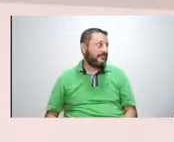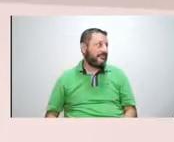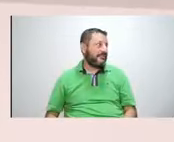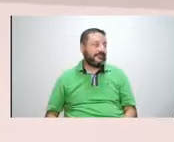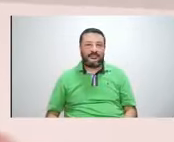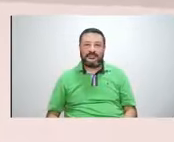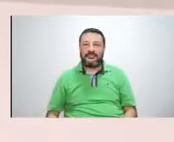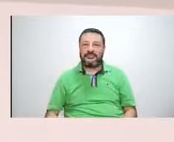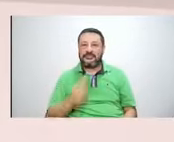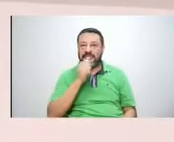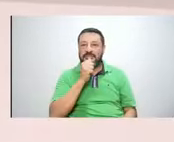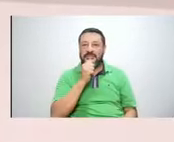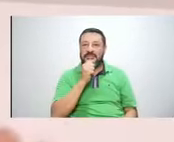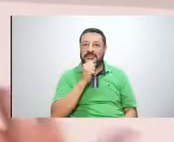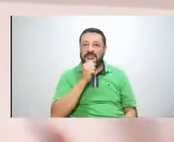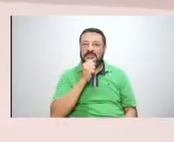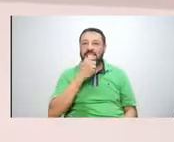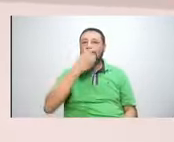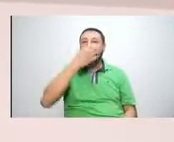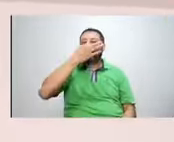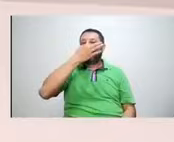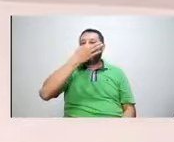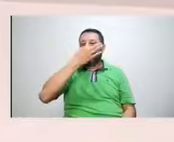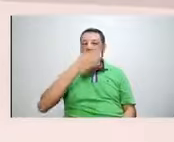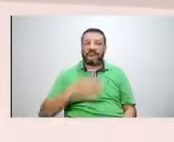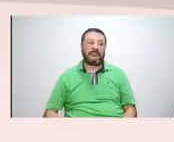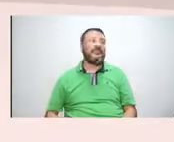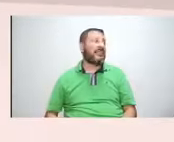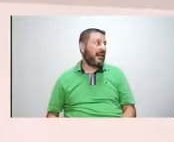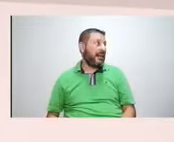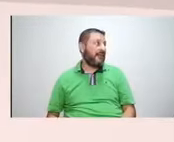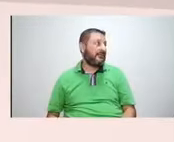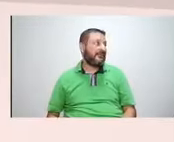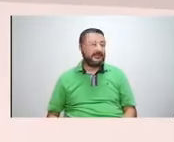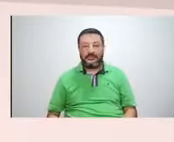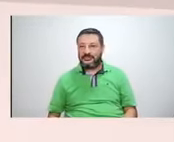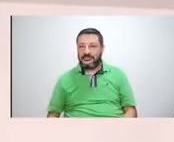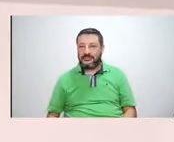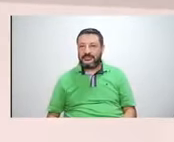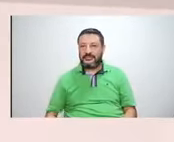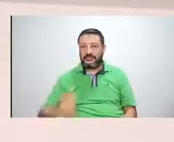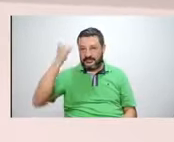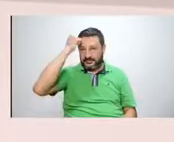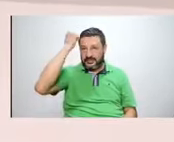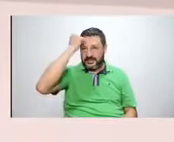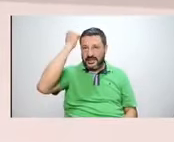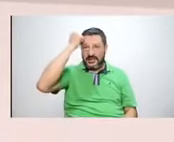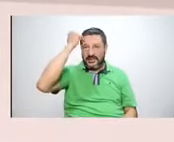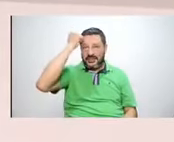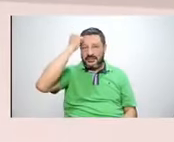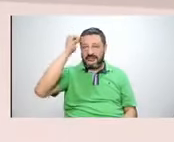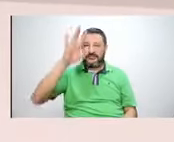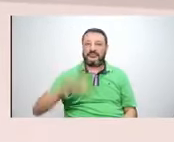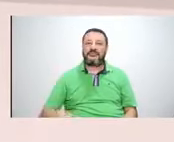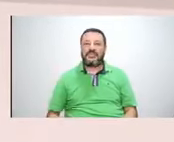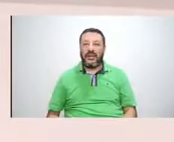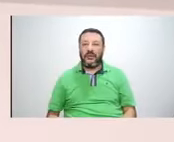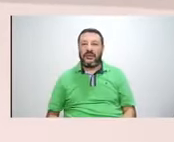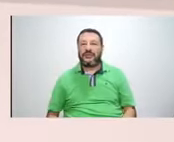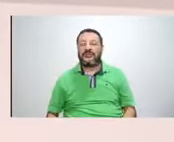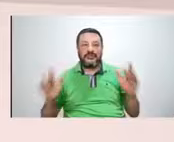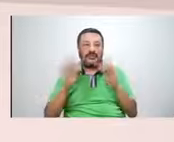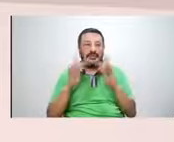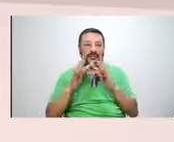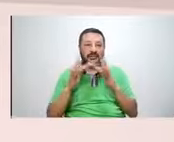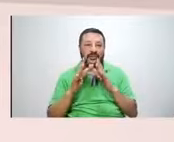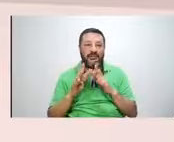aguantar tanto tiempo. Entonces, mi entrenador, esa ha sido una de mis debilidades. Entonces, por